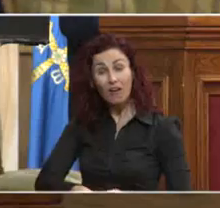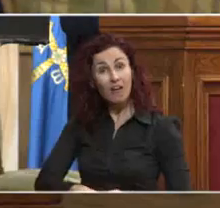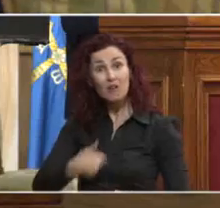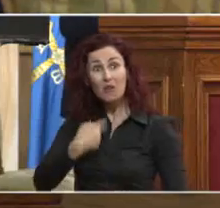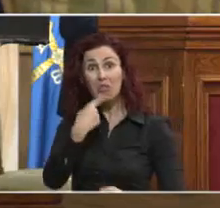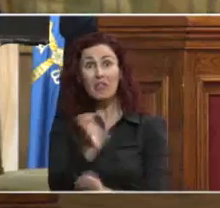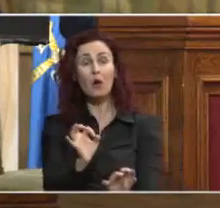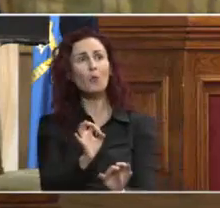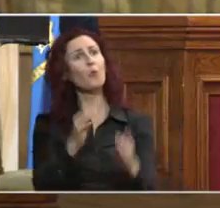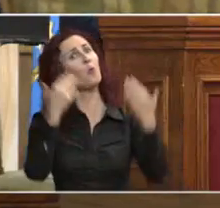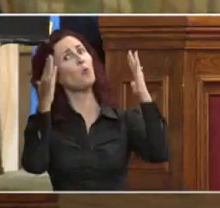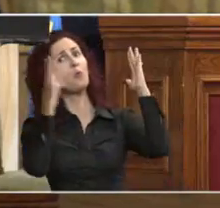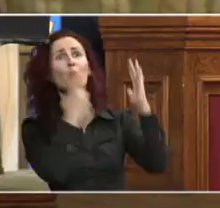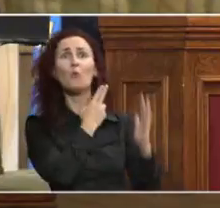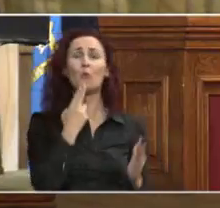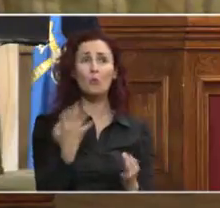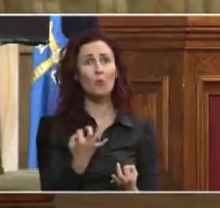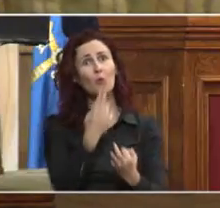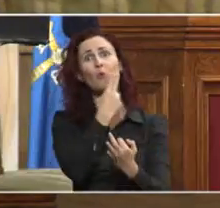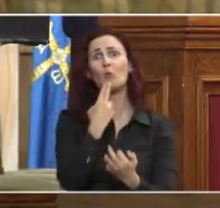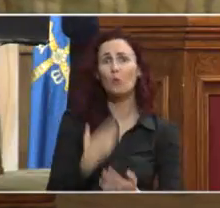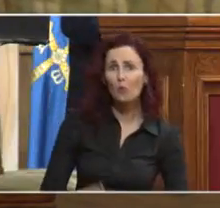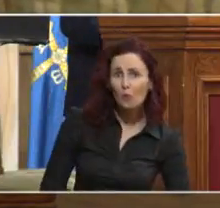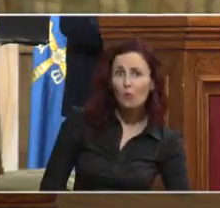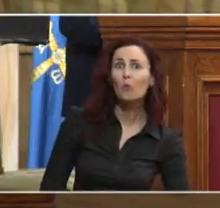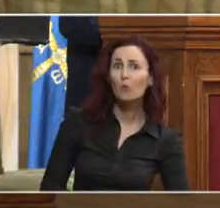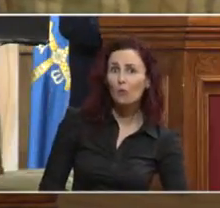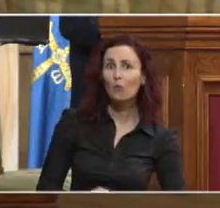¡Qué compromiso! ¡Qué compromiso!